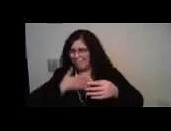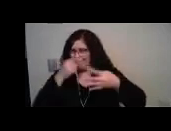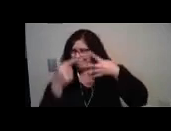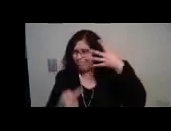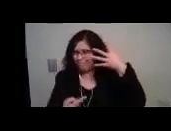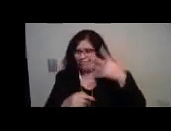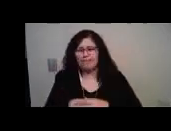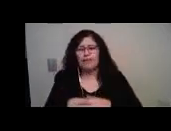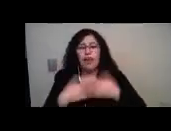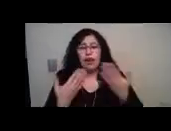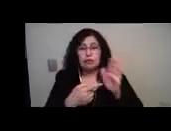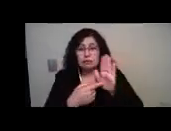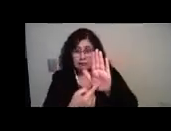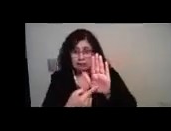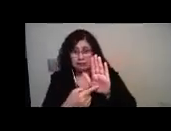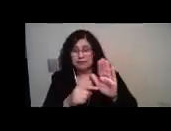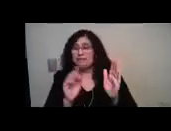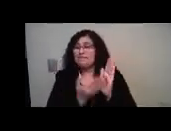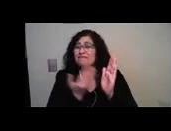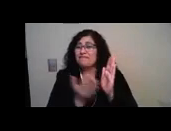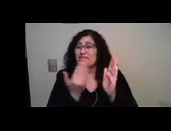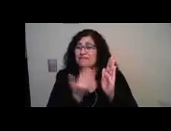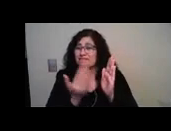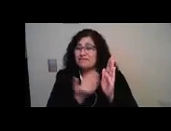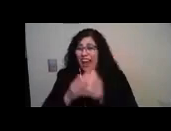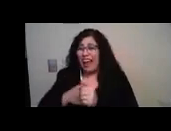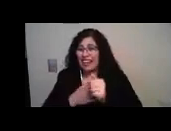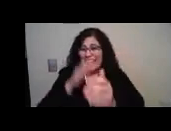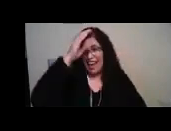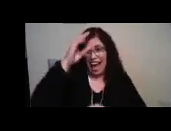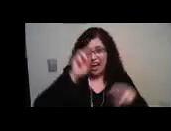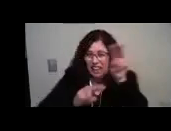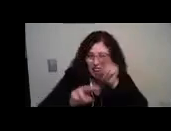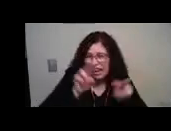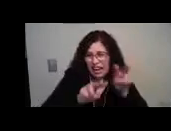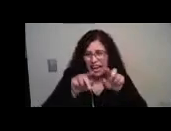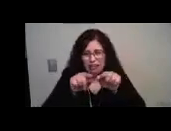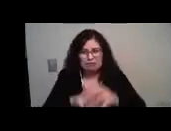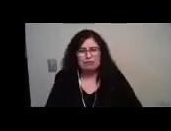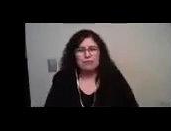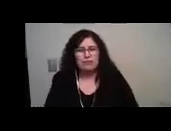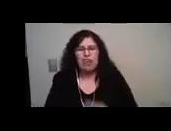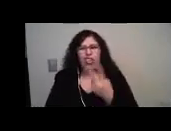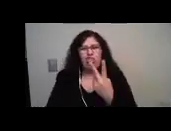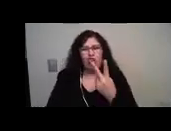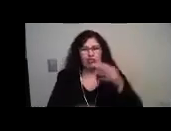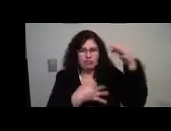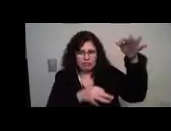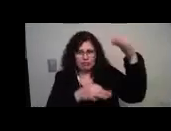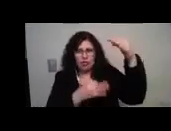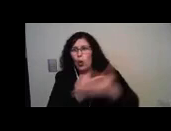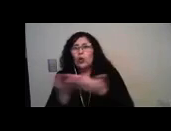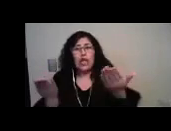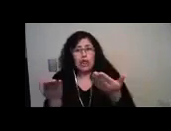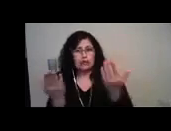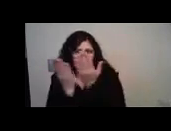Y aquí le traje esto, pues, ¿ya? Es importante que en la etapa en la cual están ustedes le den una mirada a estos dos documentos que tienen que ver con